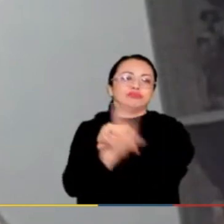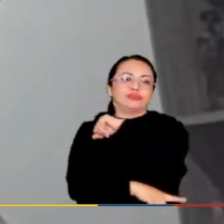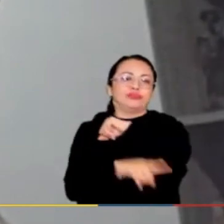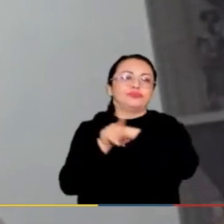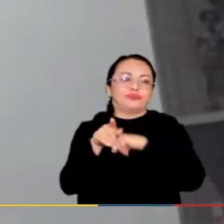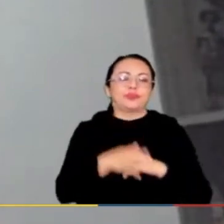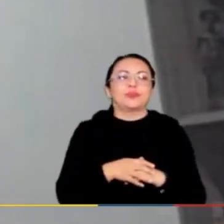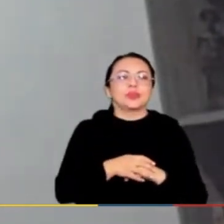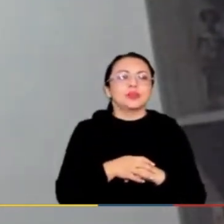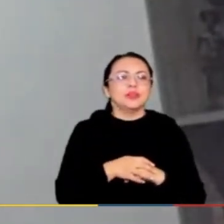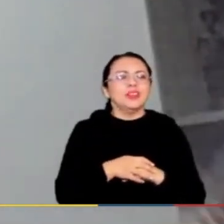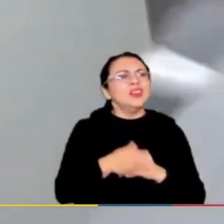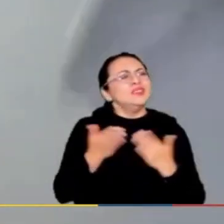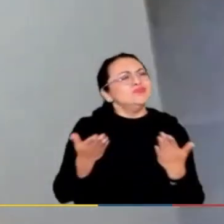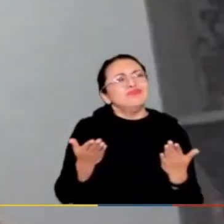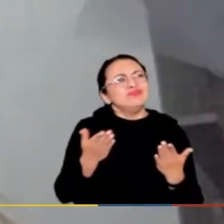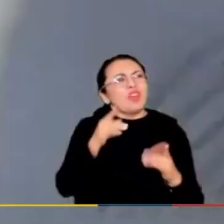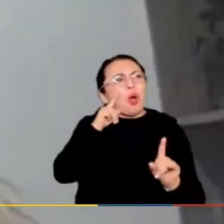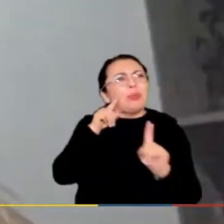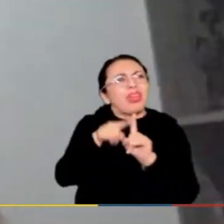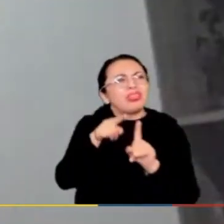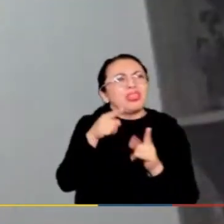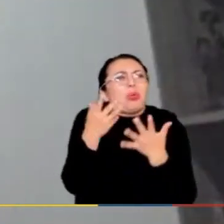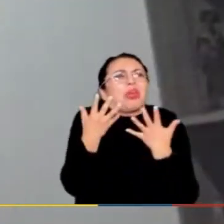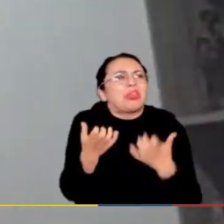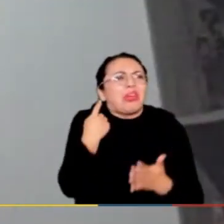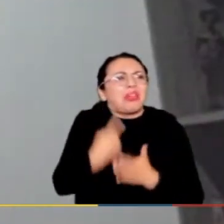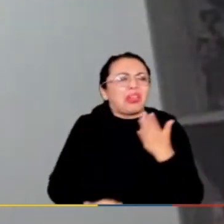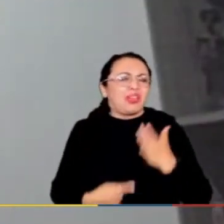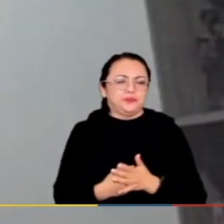eran esas pretensiones? Es importante